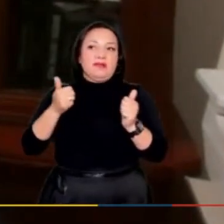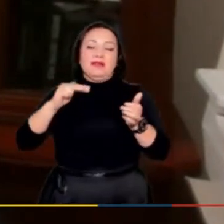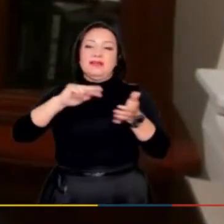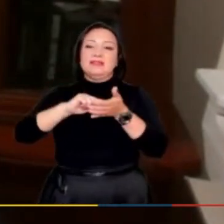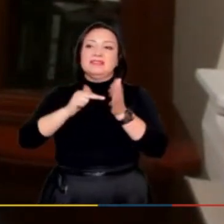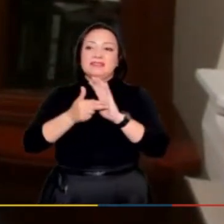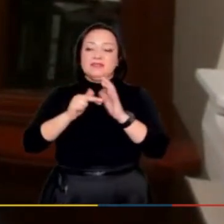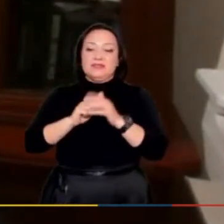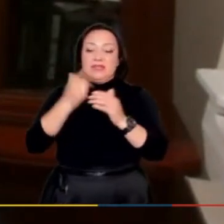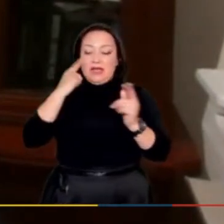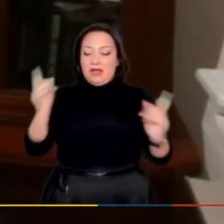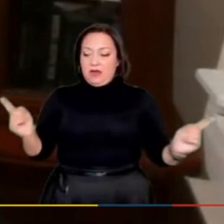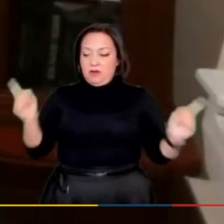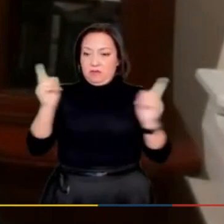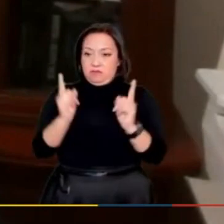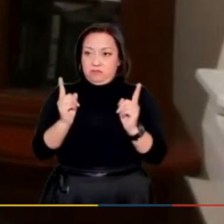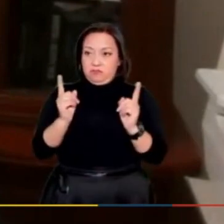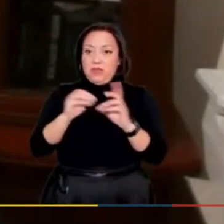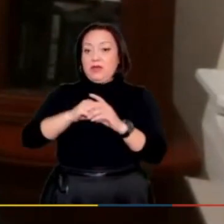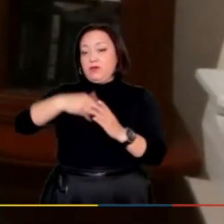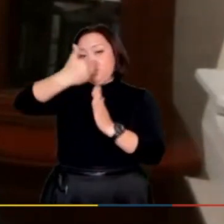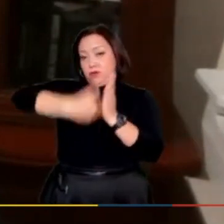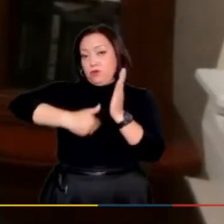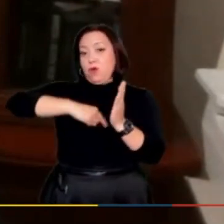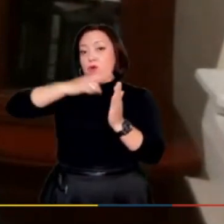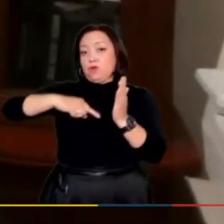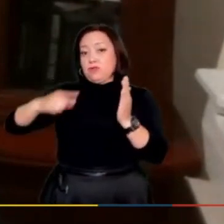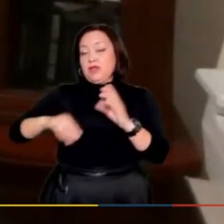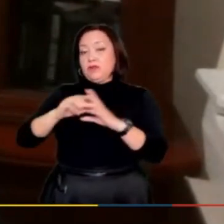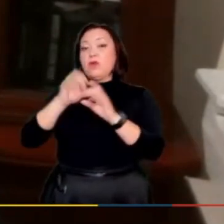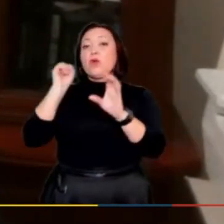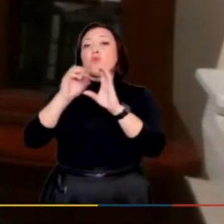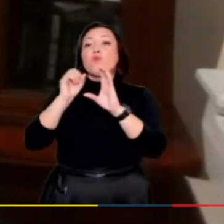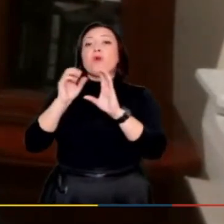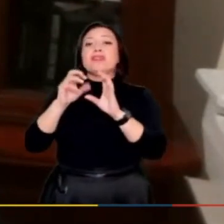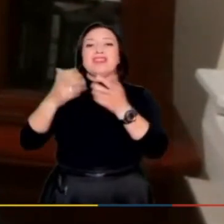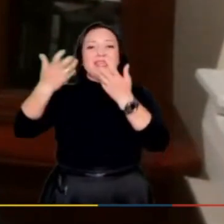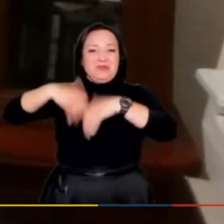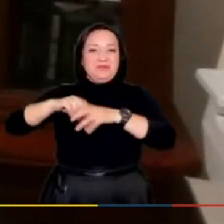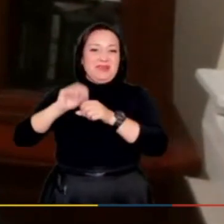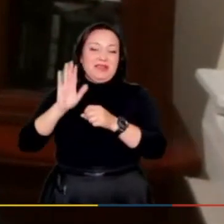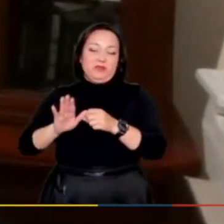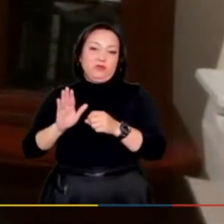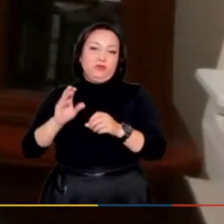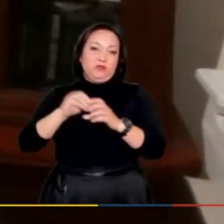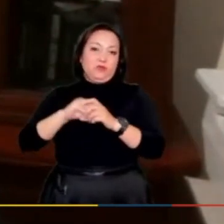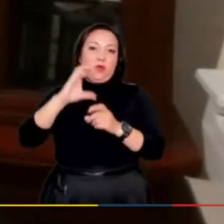a las partes las unen por un lado un contrato de cuenta corriente, que existe también